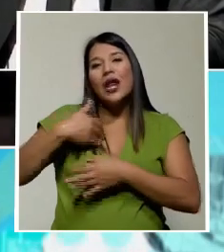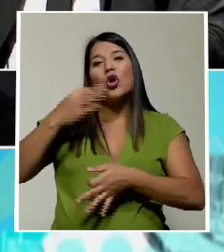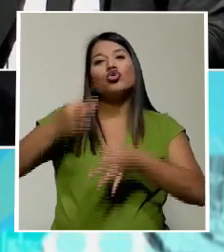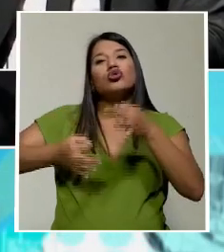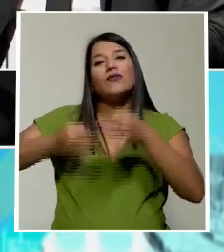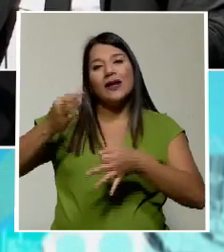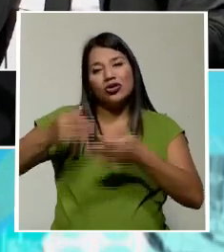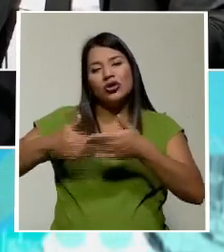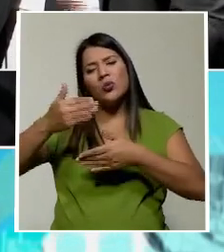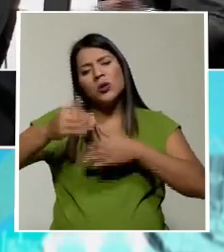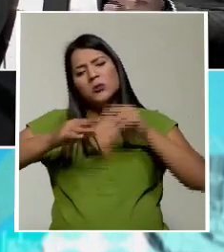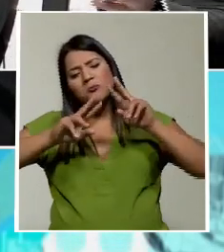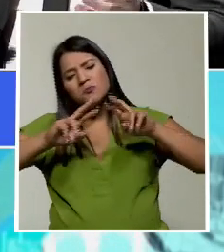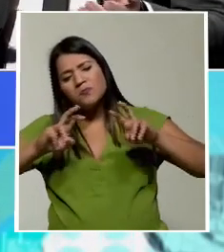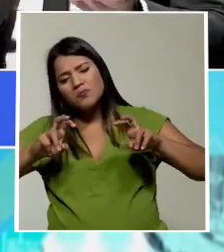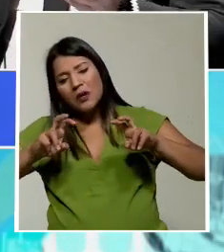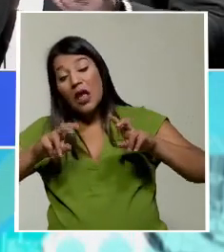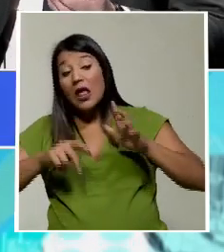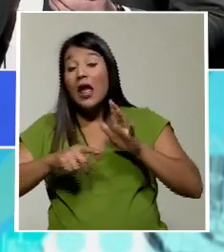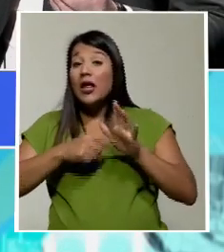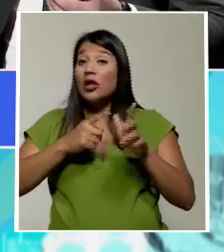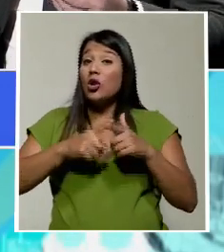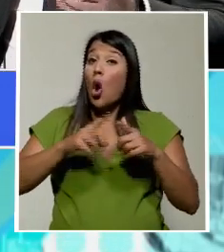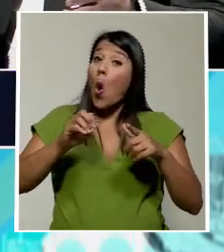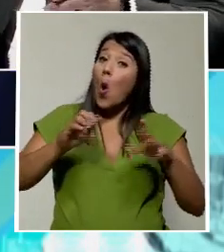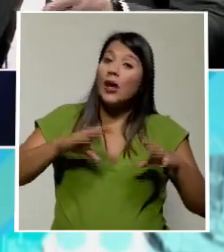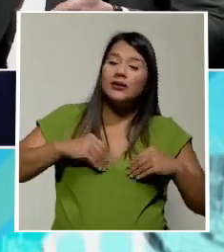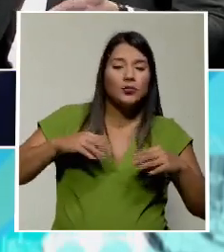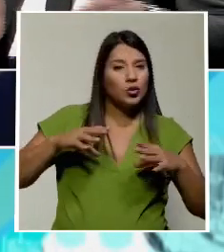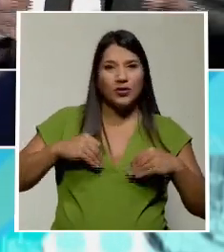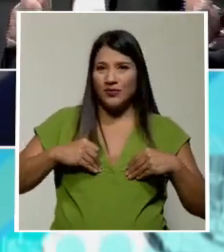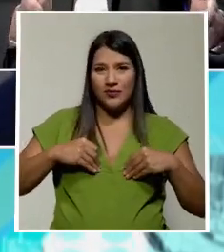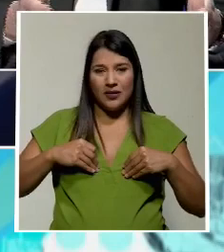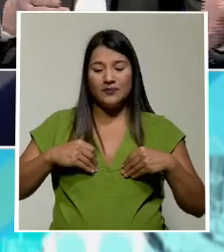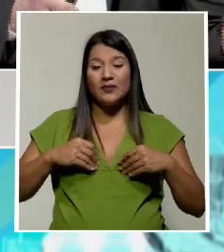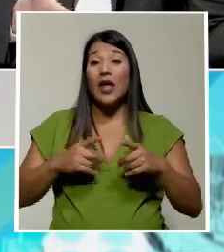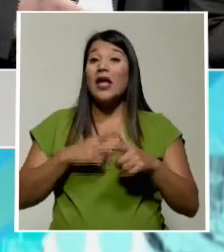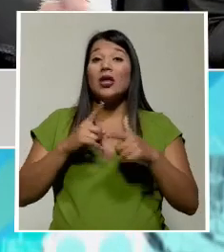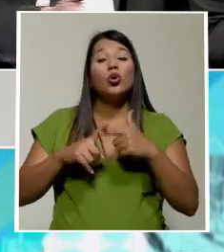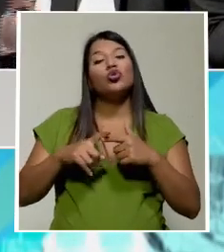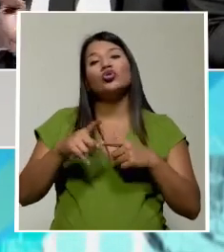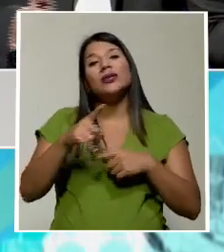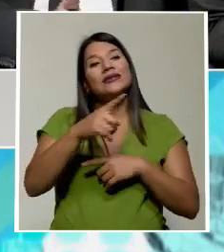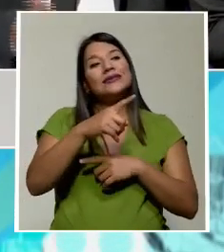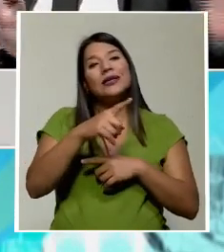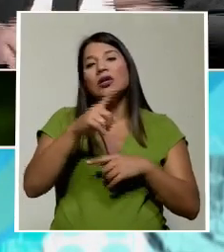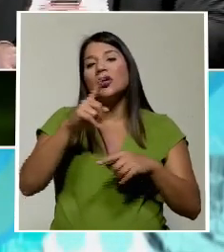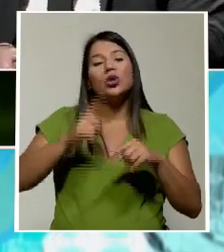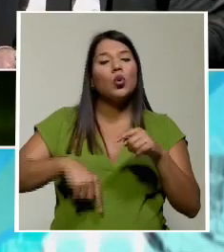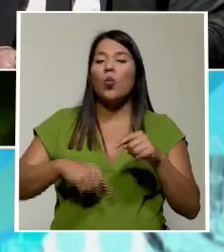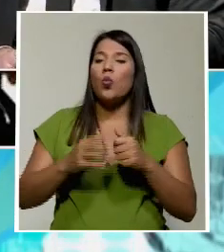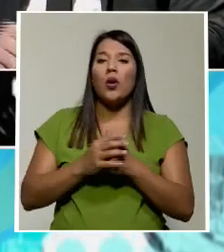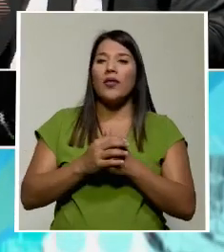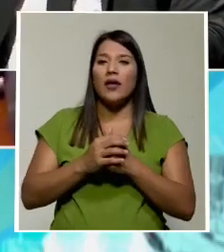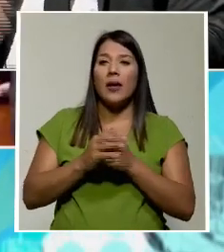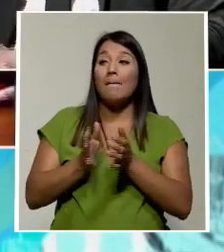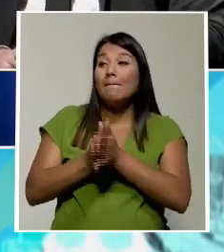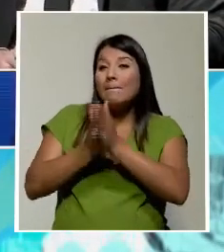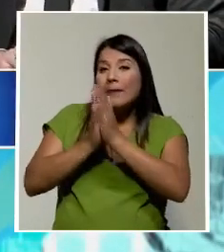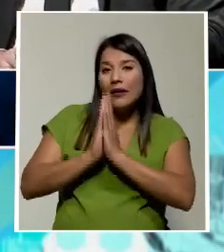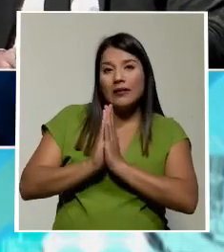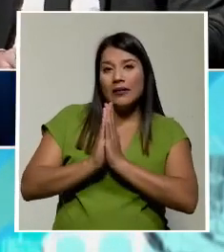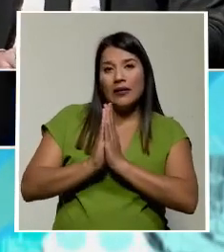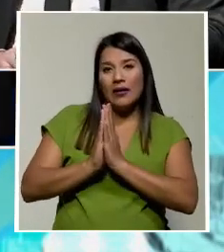en ese sentido, no pueden hacerse un ajuste que en efecto evidencie que hicieron trampa en la fase de